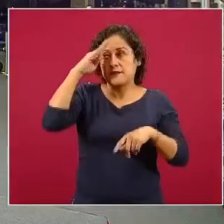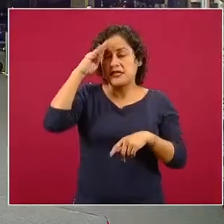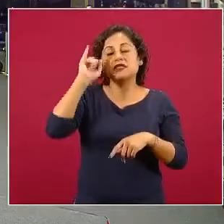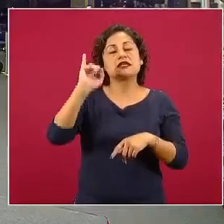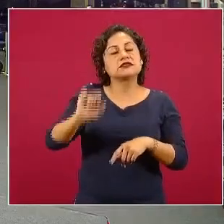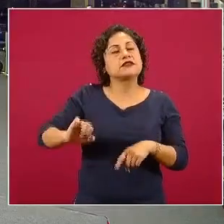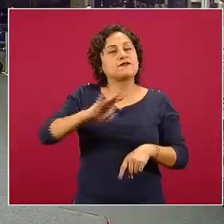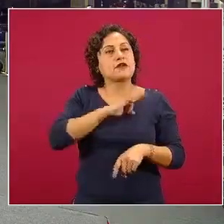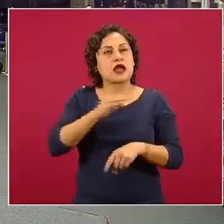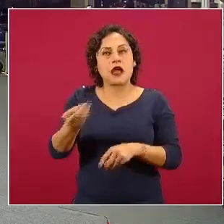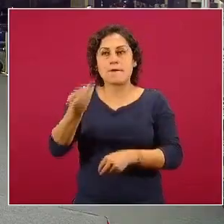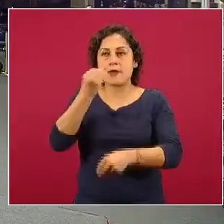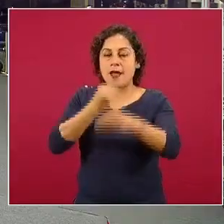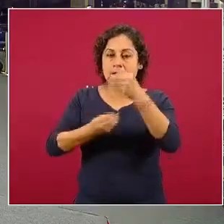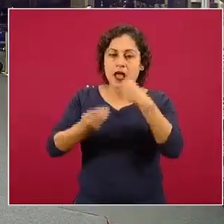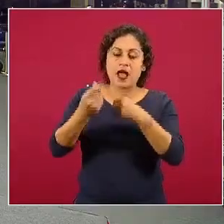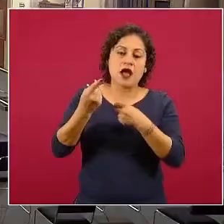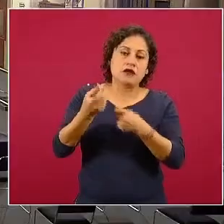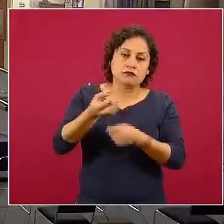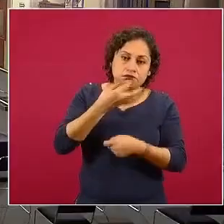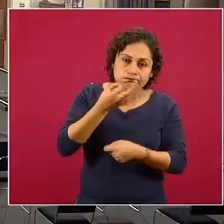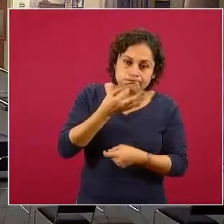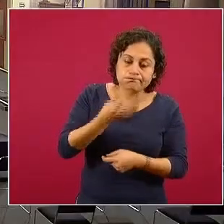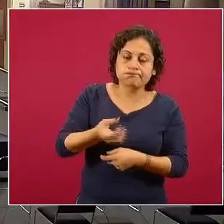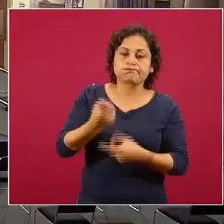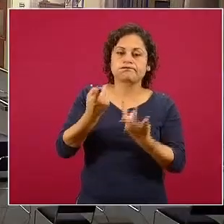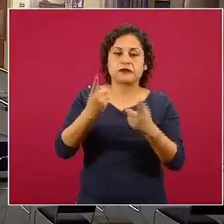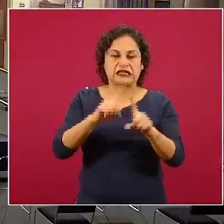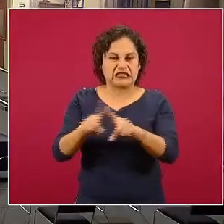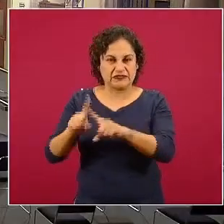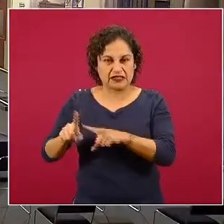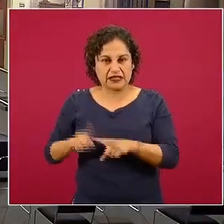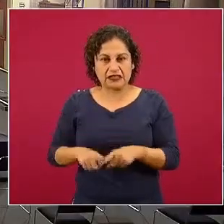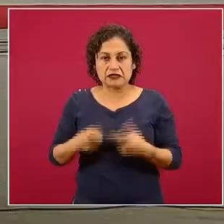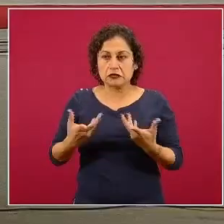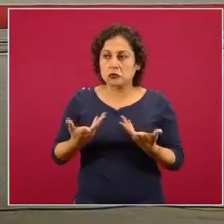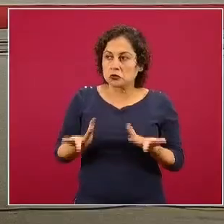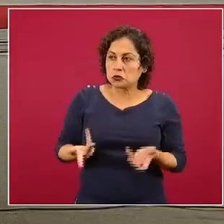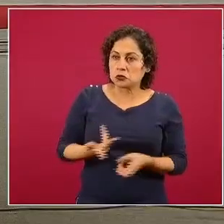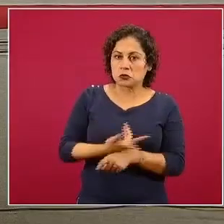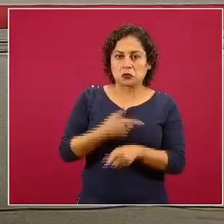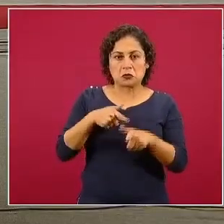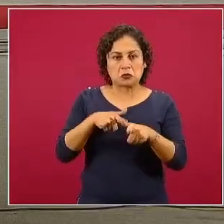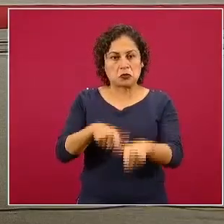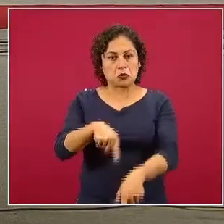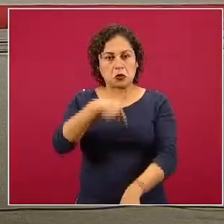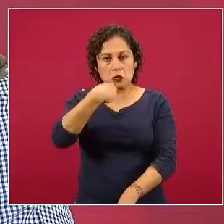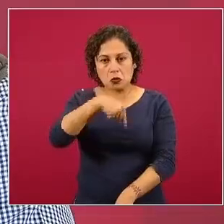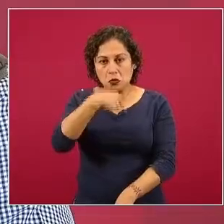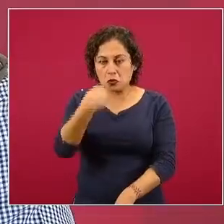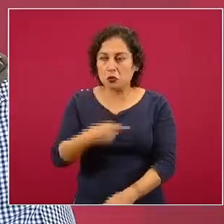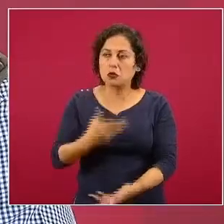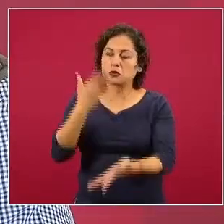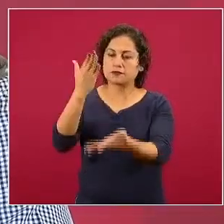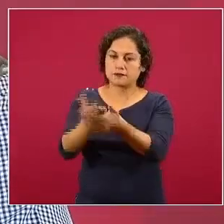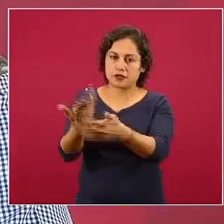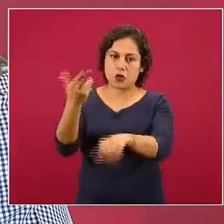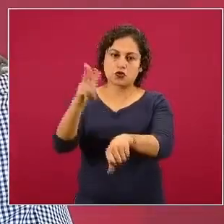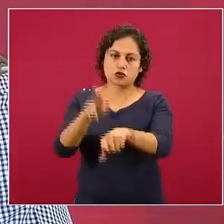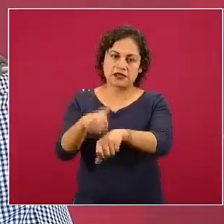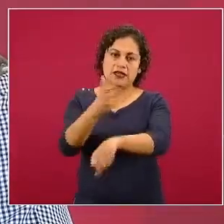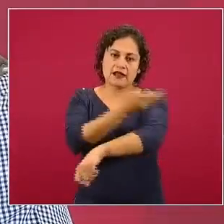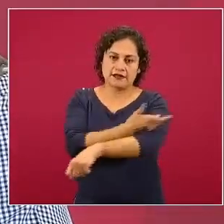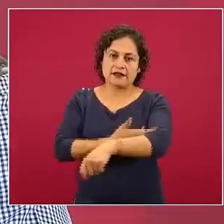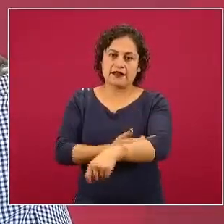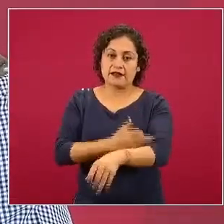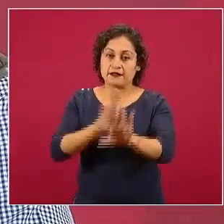ve que esto no sucede, entonces va y demanda nuevamente atención médica. Por eso recordemos, no existe en este momento